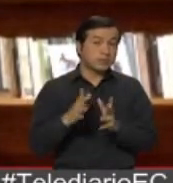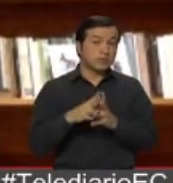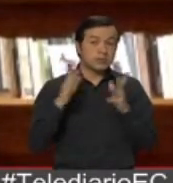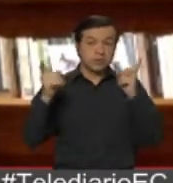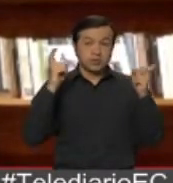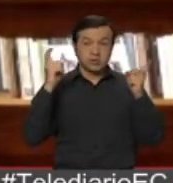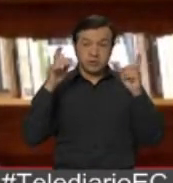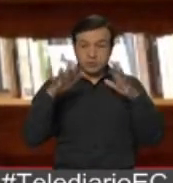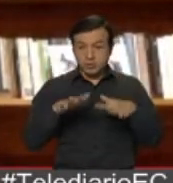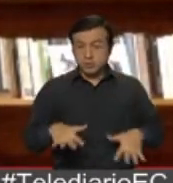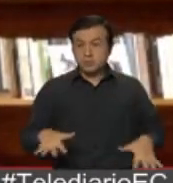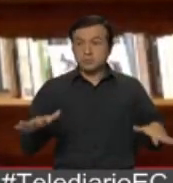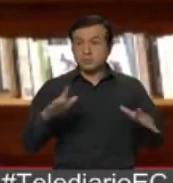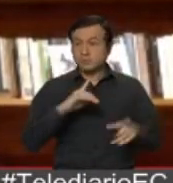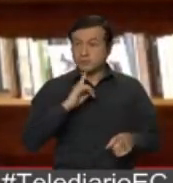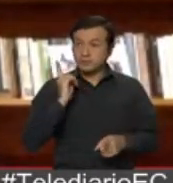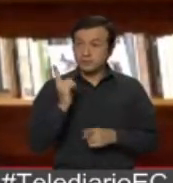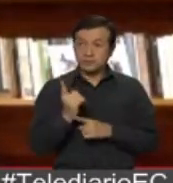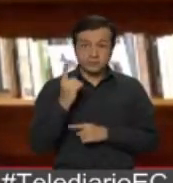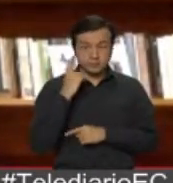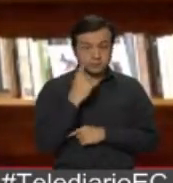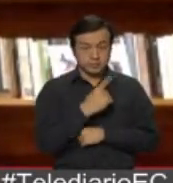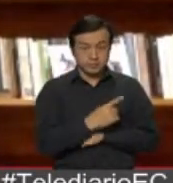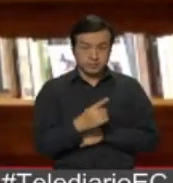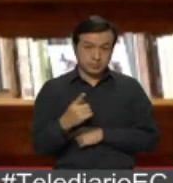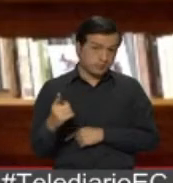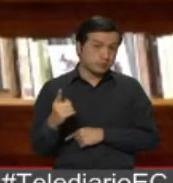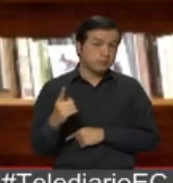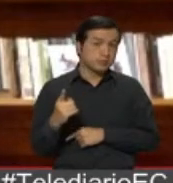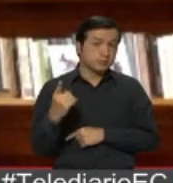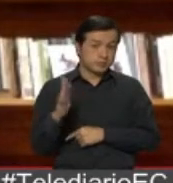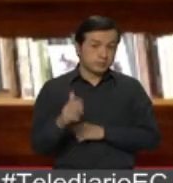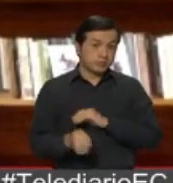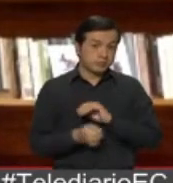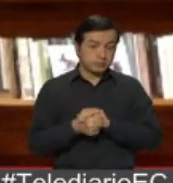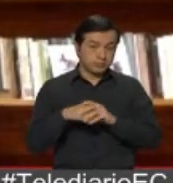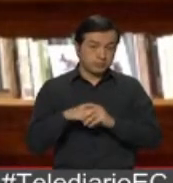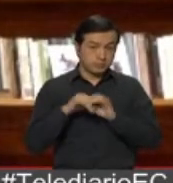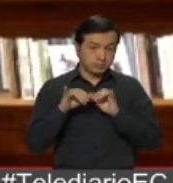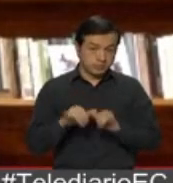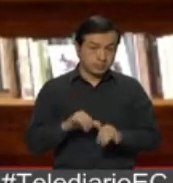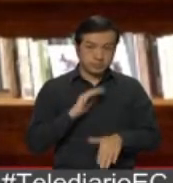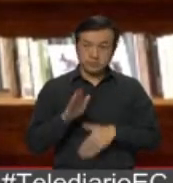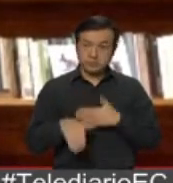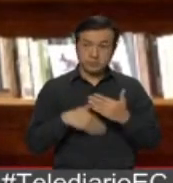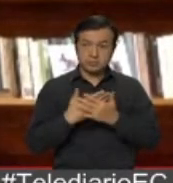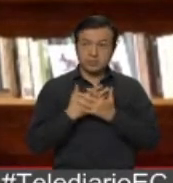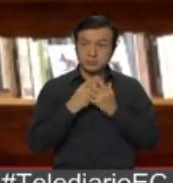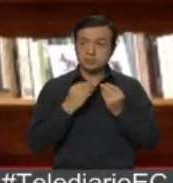controles, porque deben tener una cuarentena, deben tener todos